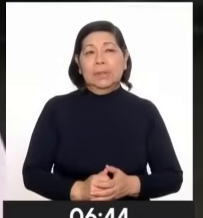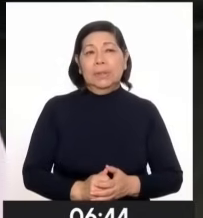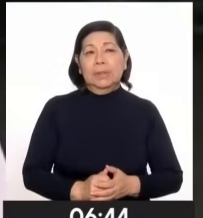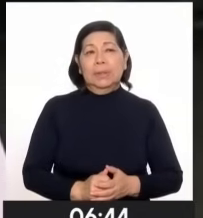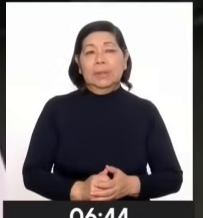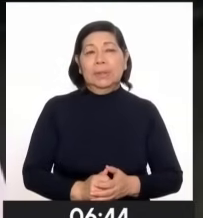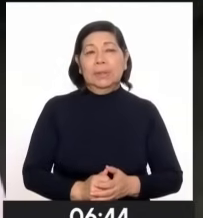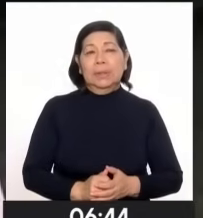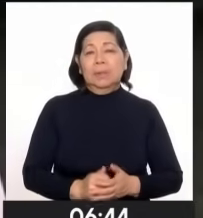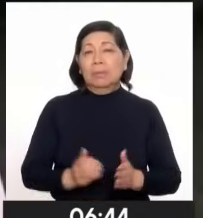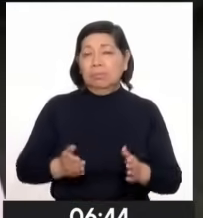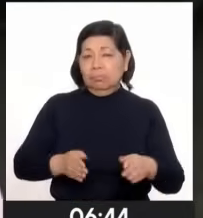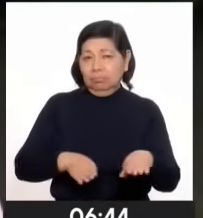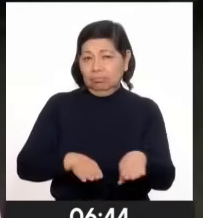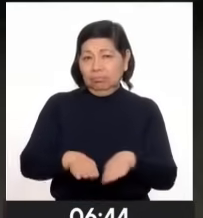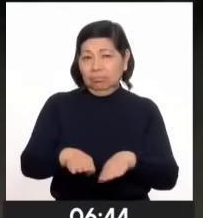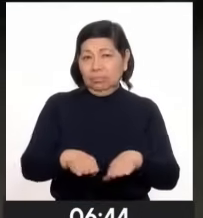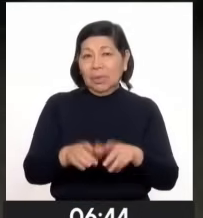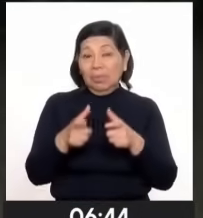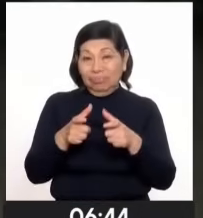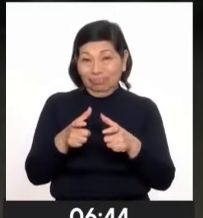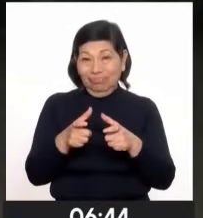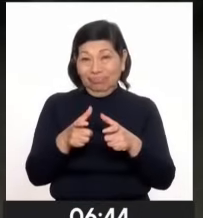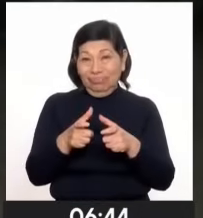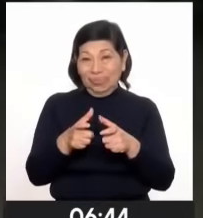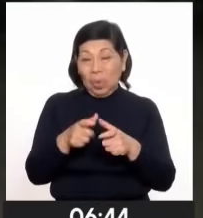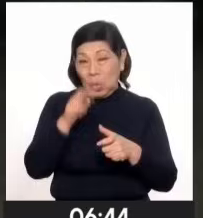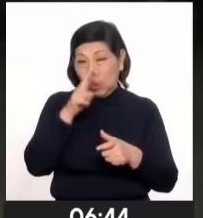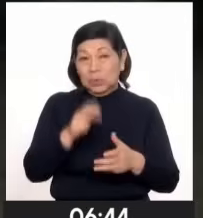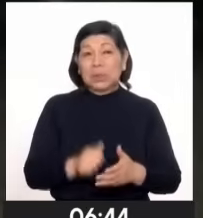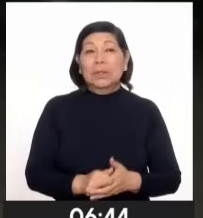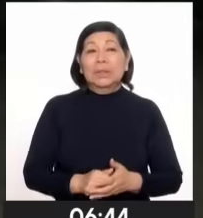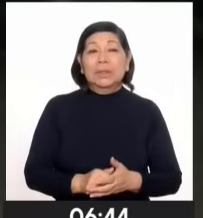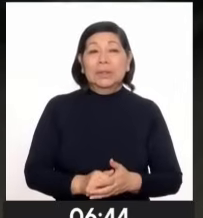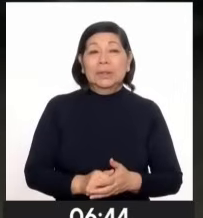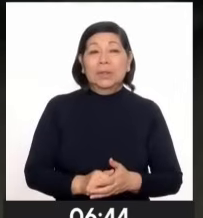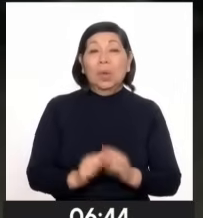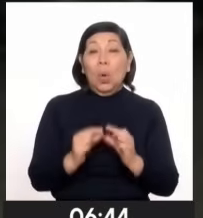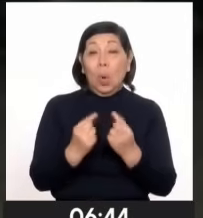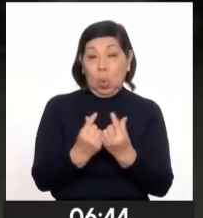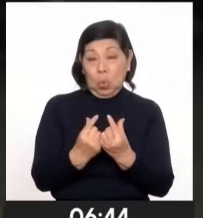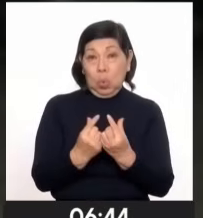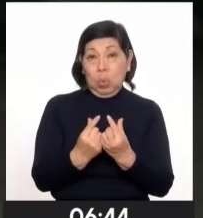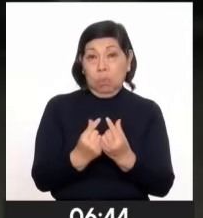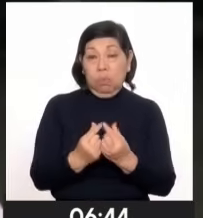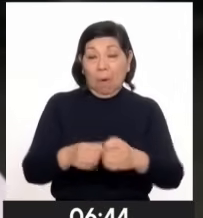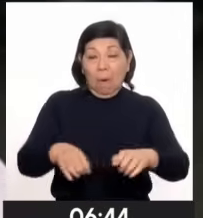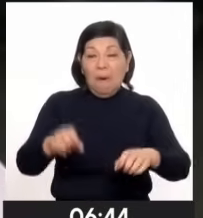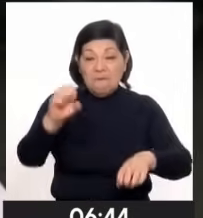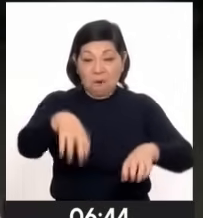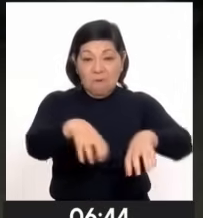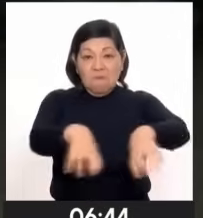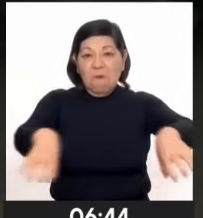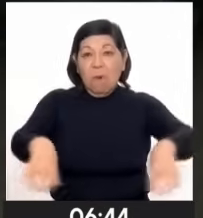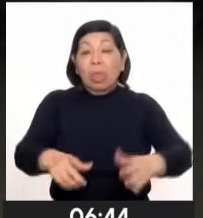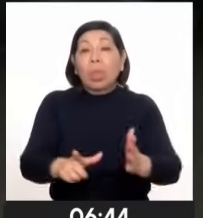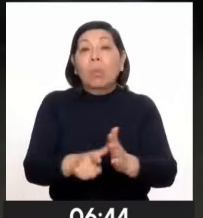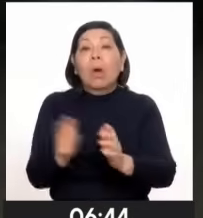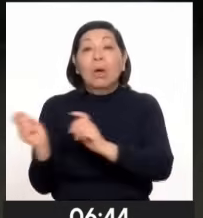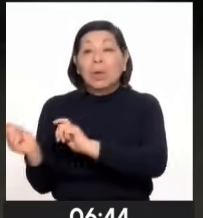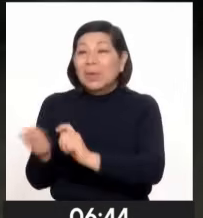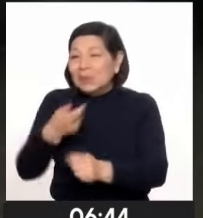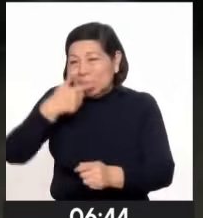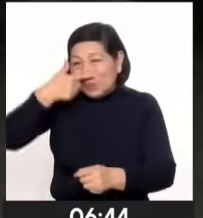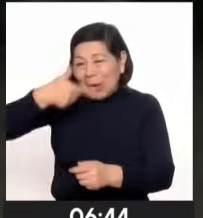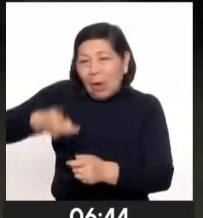los transportistas que hacen es informales a Cuzco ese grupo Los han emboscado y después los han incendiado el